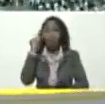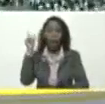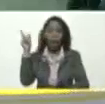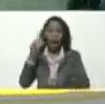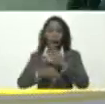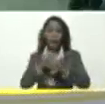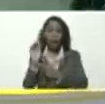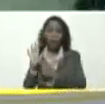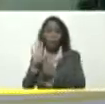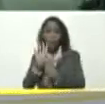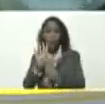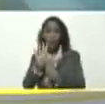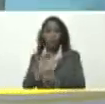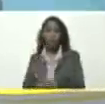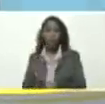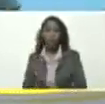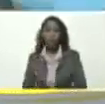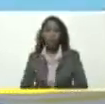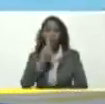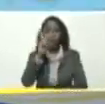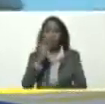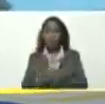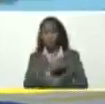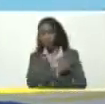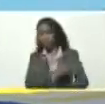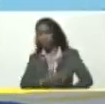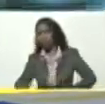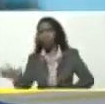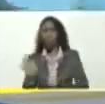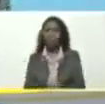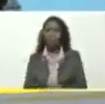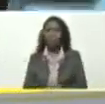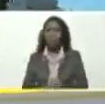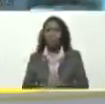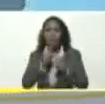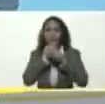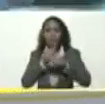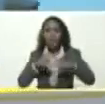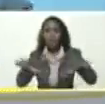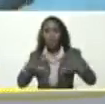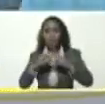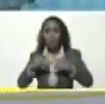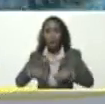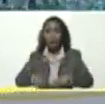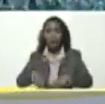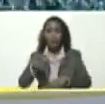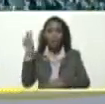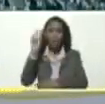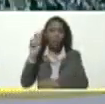salido, cientos de ellos, regados por toda la geografía nacional,